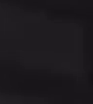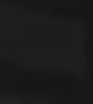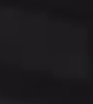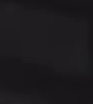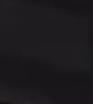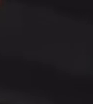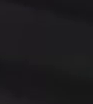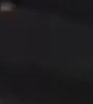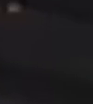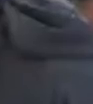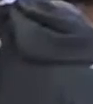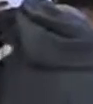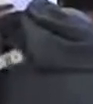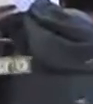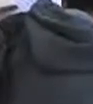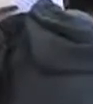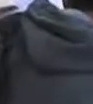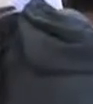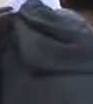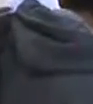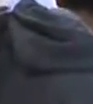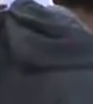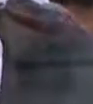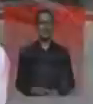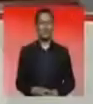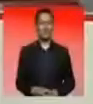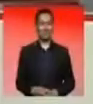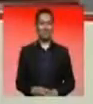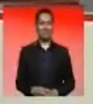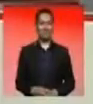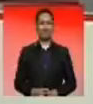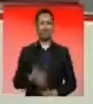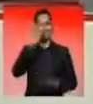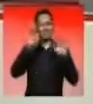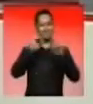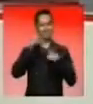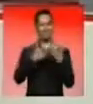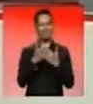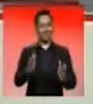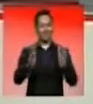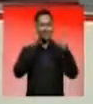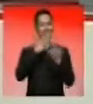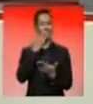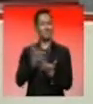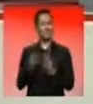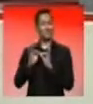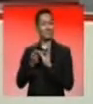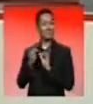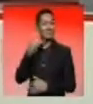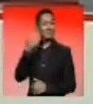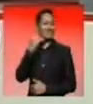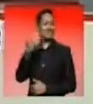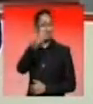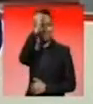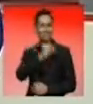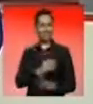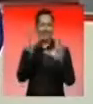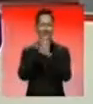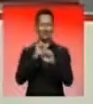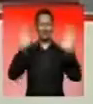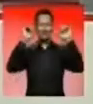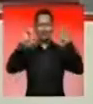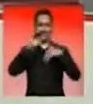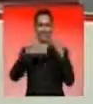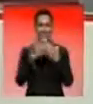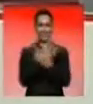ser absolutamente suyos. Nos despedimos. Gracias por habernos acompañado. Esteban, que tengas un buen fin de semana. Amigos